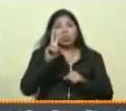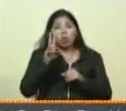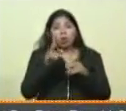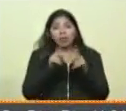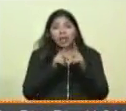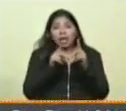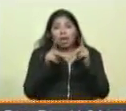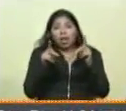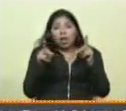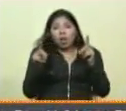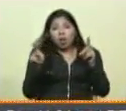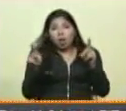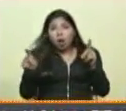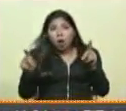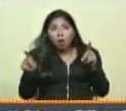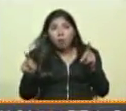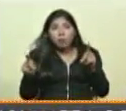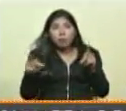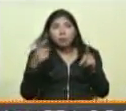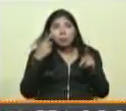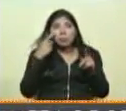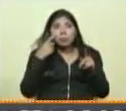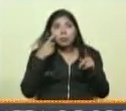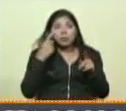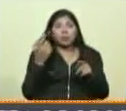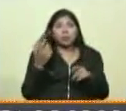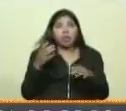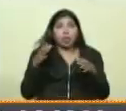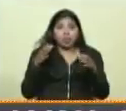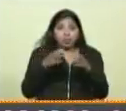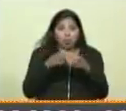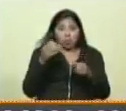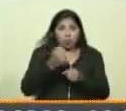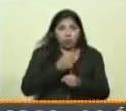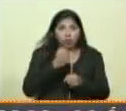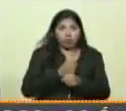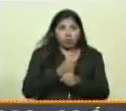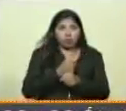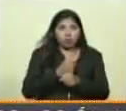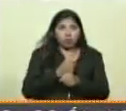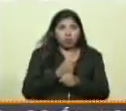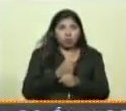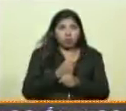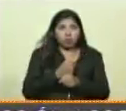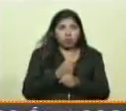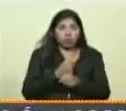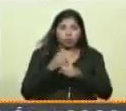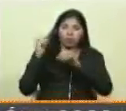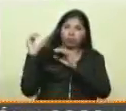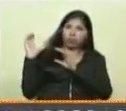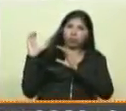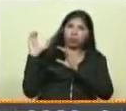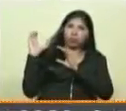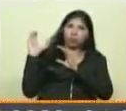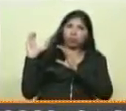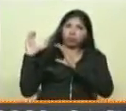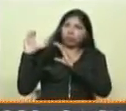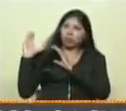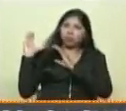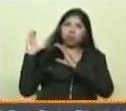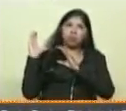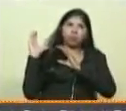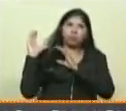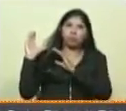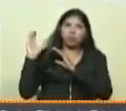lo intrincado del terreno. Vean aquí los trabajadores, un acercamiento, cómo llevan en el lomo, como es, hablando buen criocho,